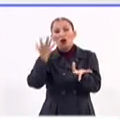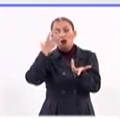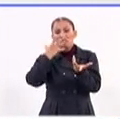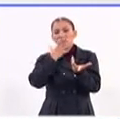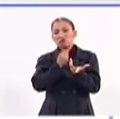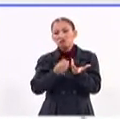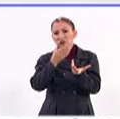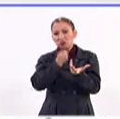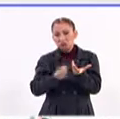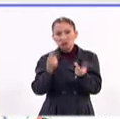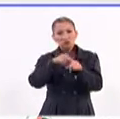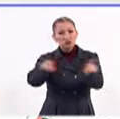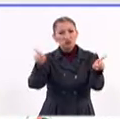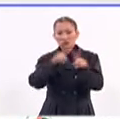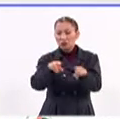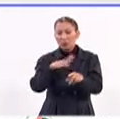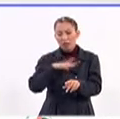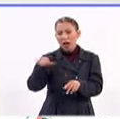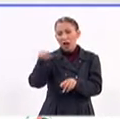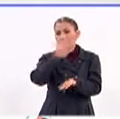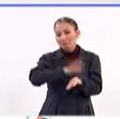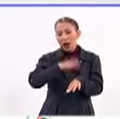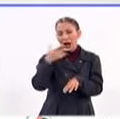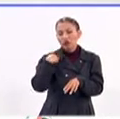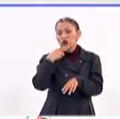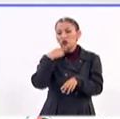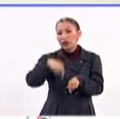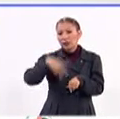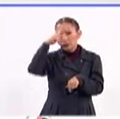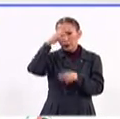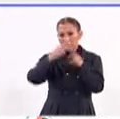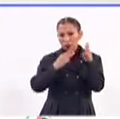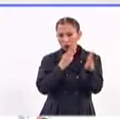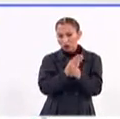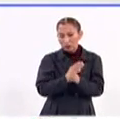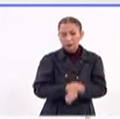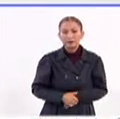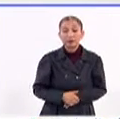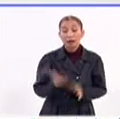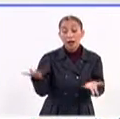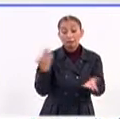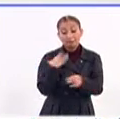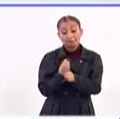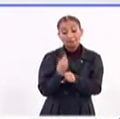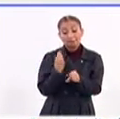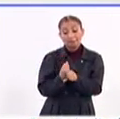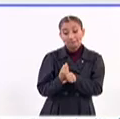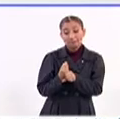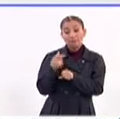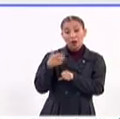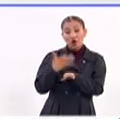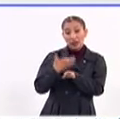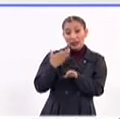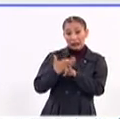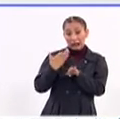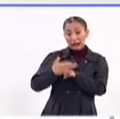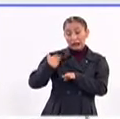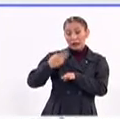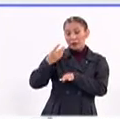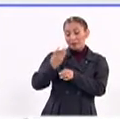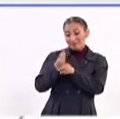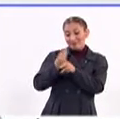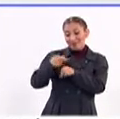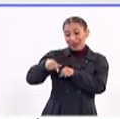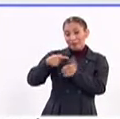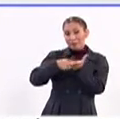supuesto, también, fundamentalmente, que son las que más se consumen en el mundo. Entonces, el mejoramiento actualmente, como lo llamamos, sobre todo